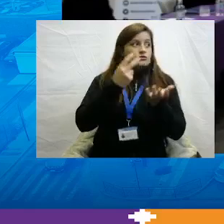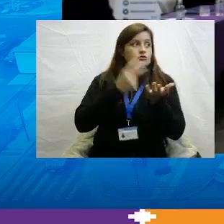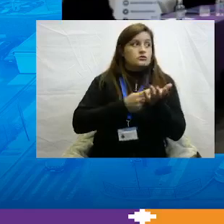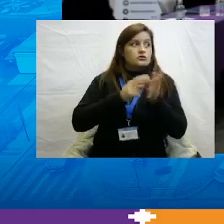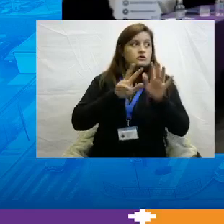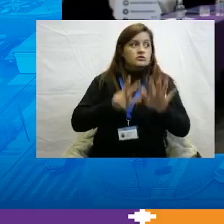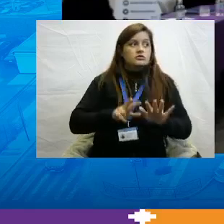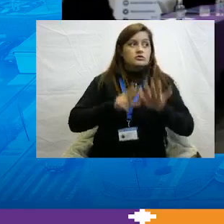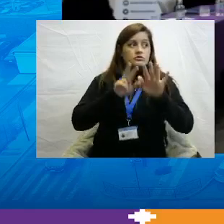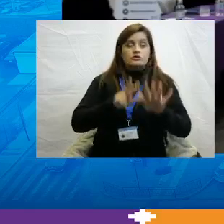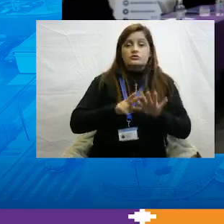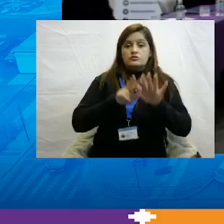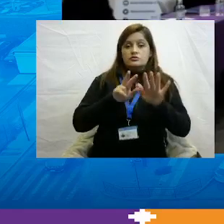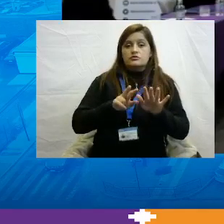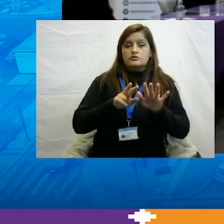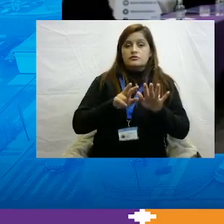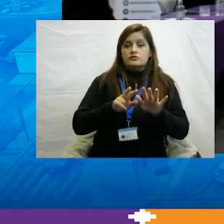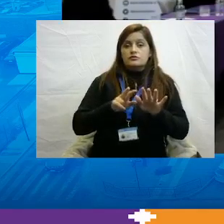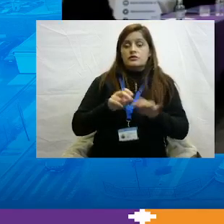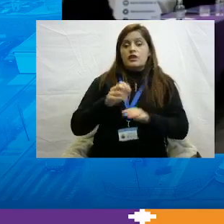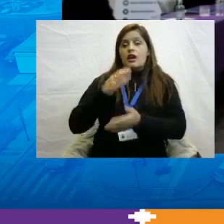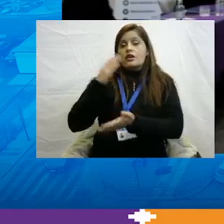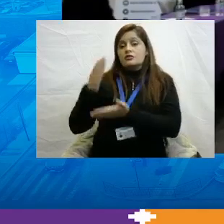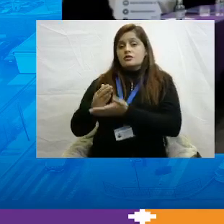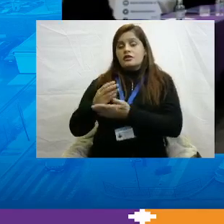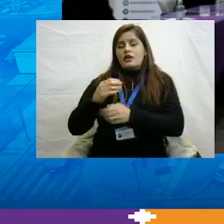31 de diciembre del año